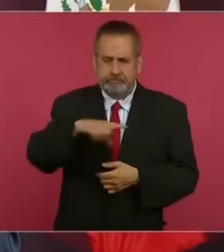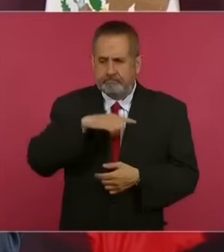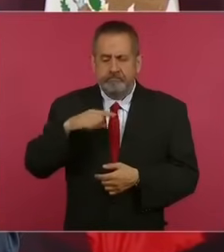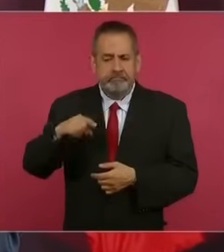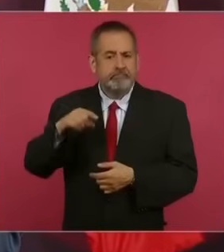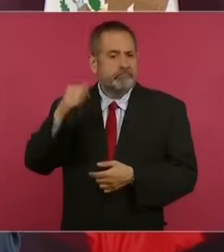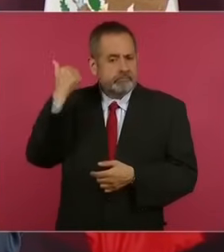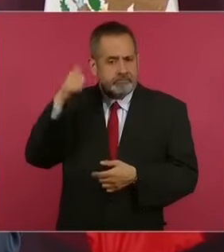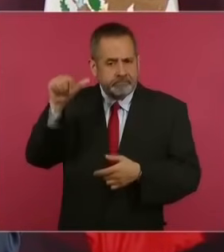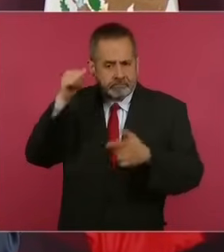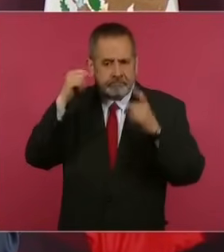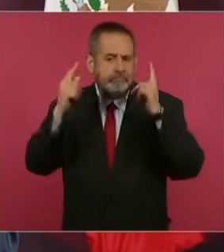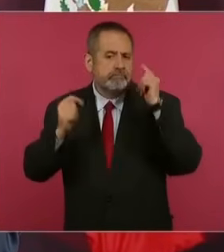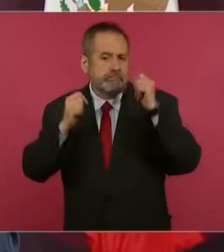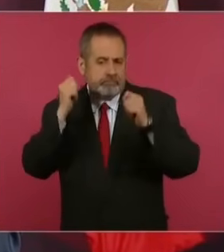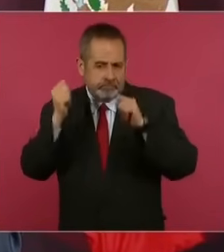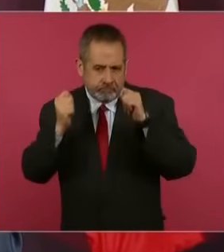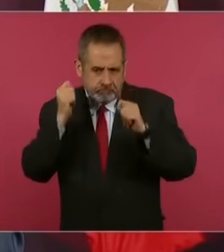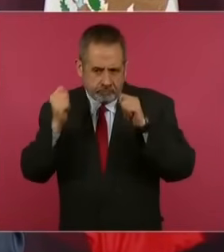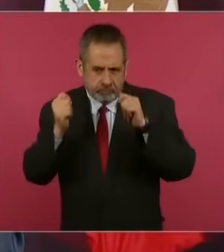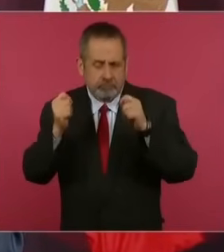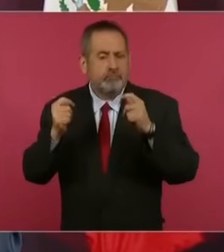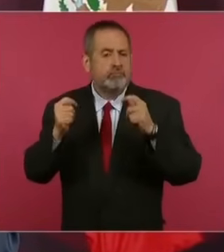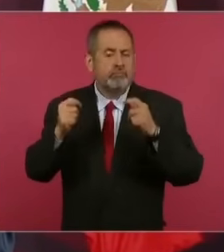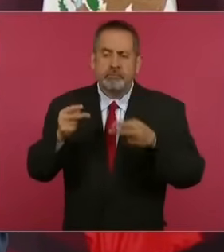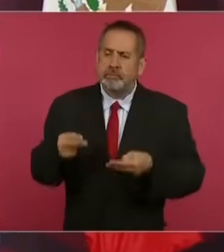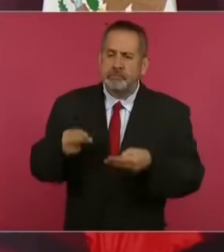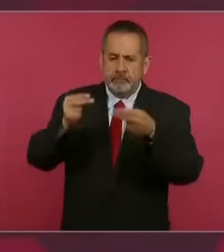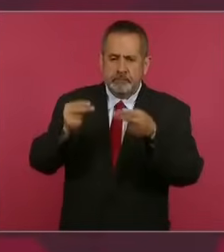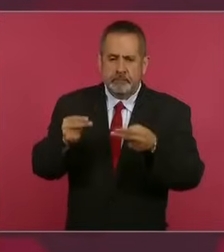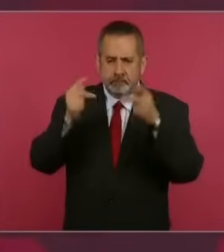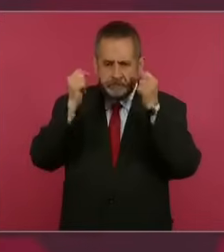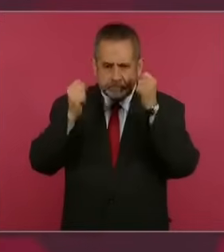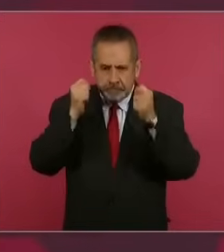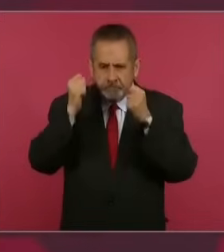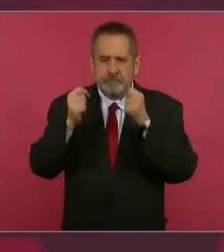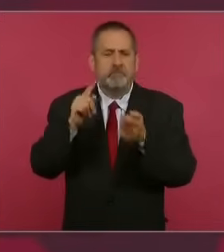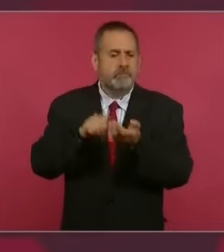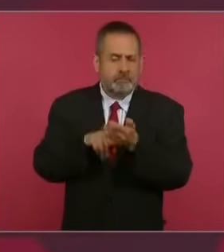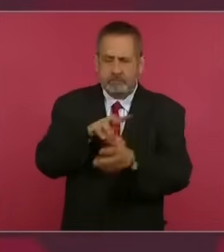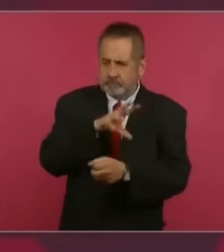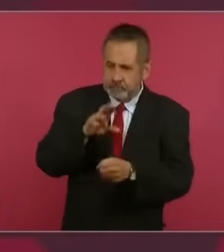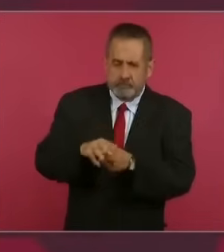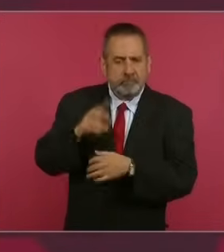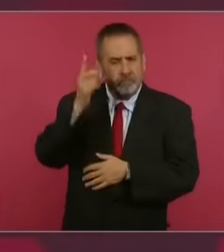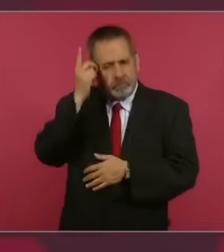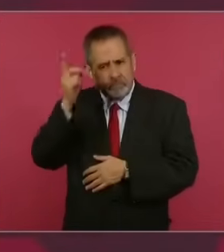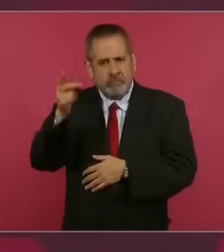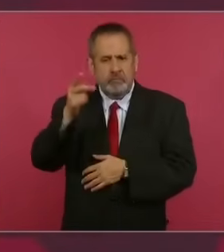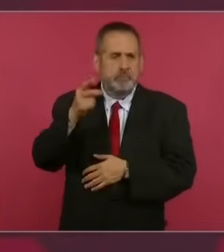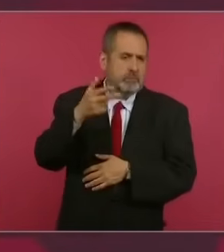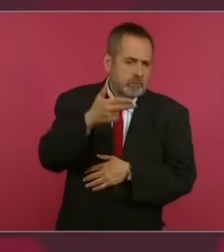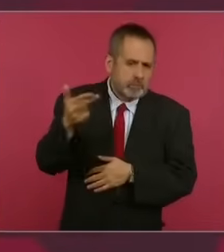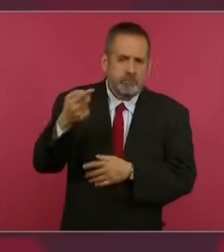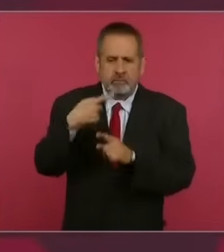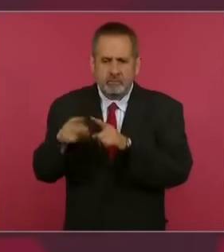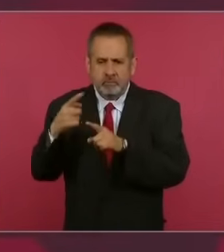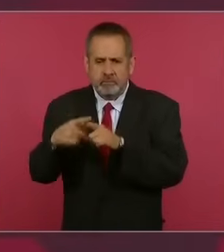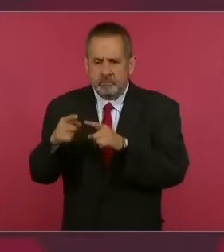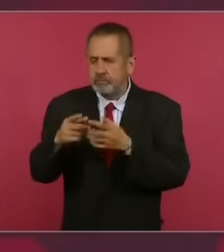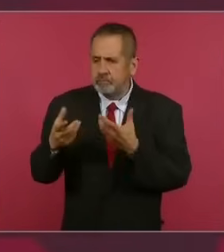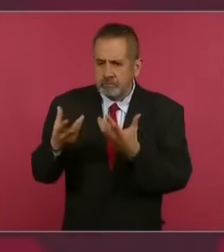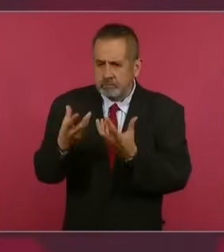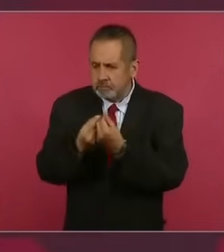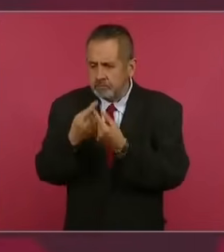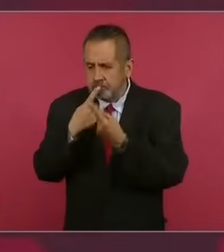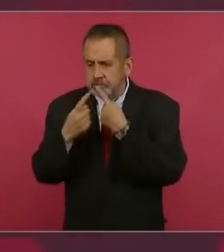sector turístico de Acapulco. Se va a hacer una